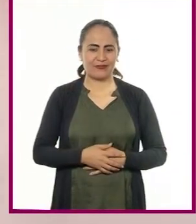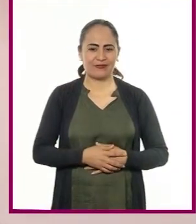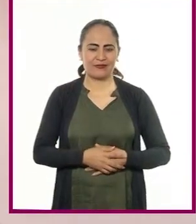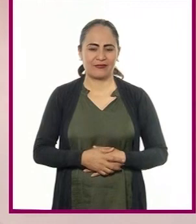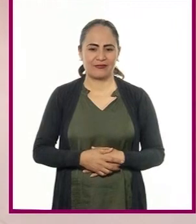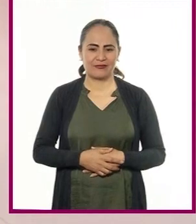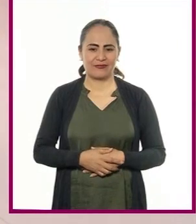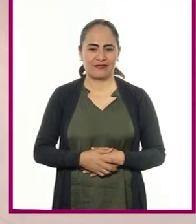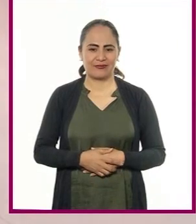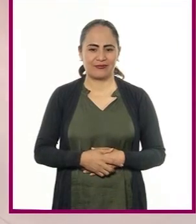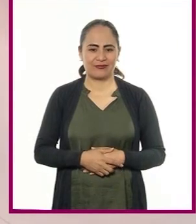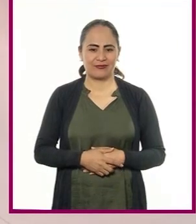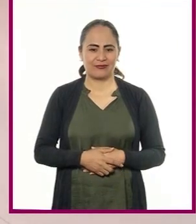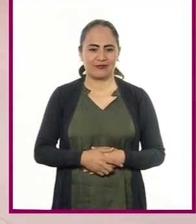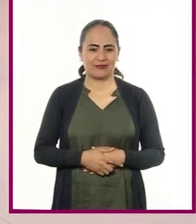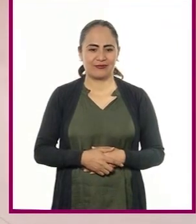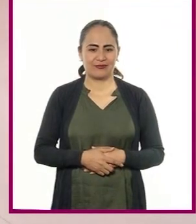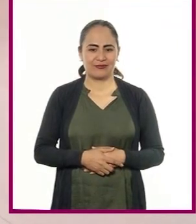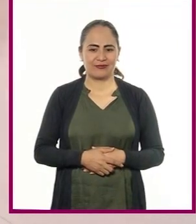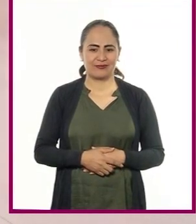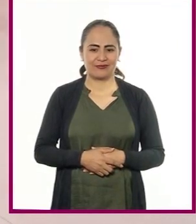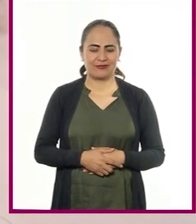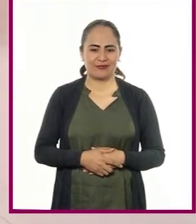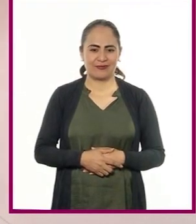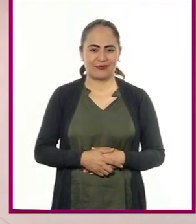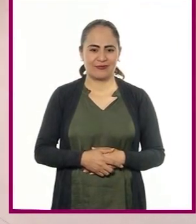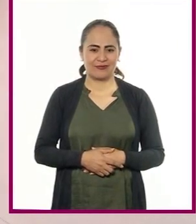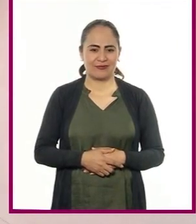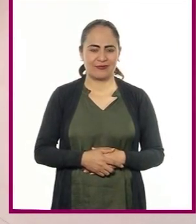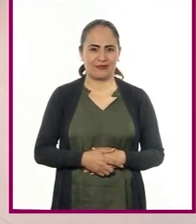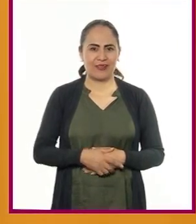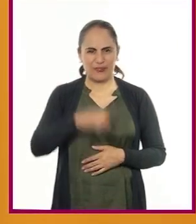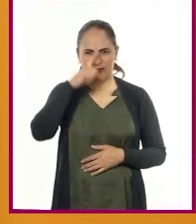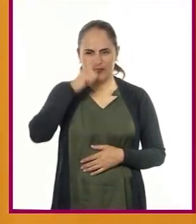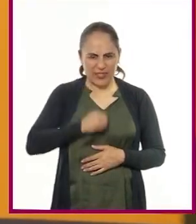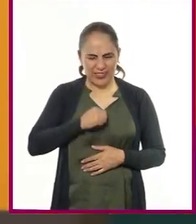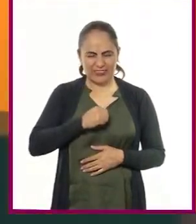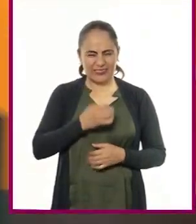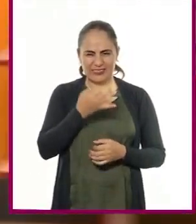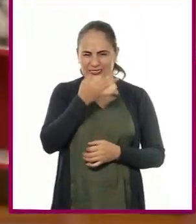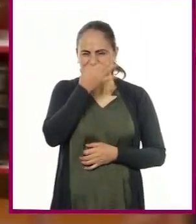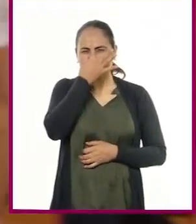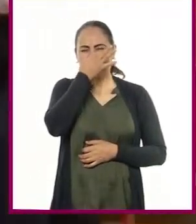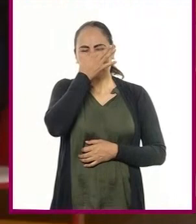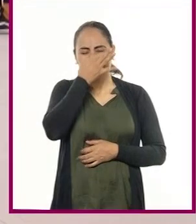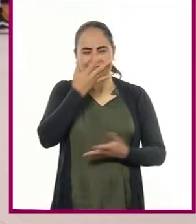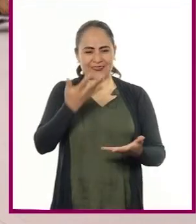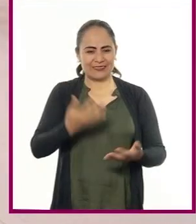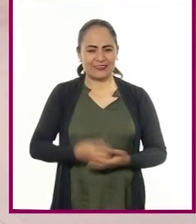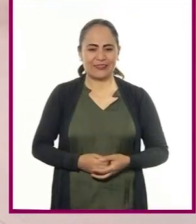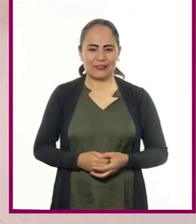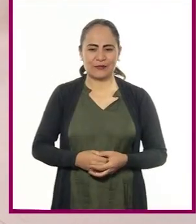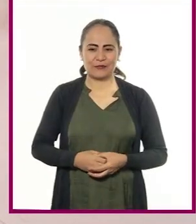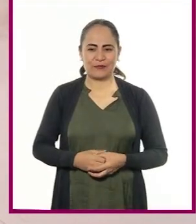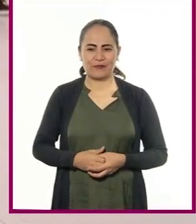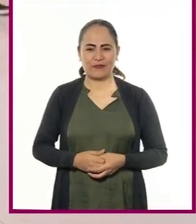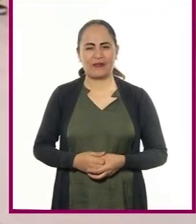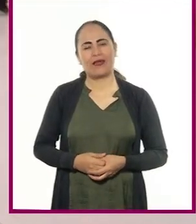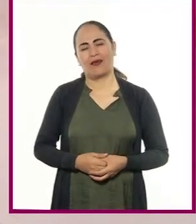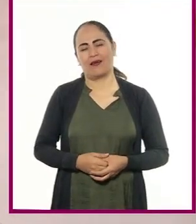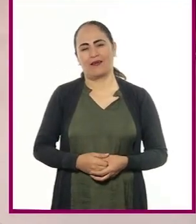Sí, aquí está la. Dani, se quedó. Ni modo, aquí hay otra. Sí, casi. ¡Ay, dinámico. No,